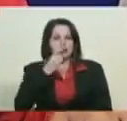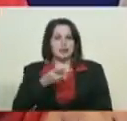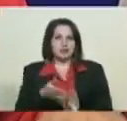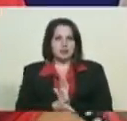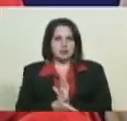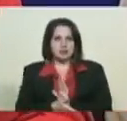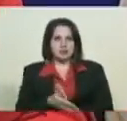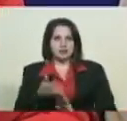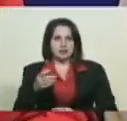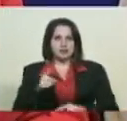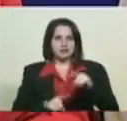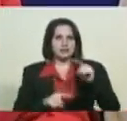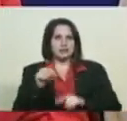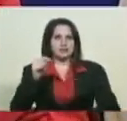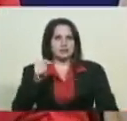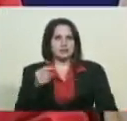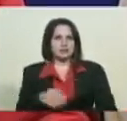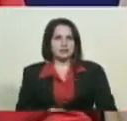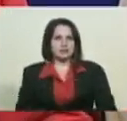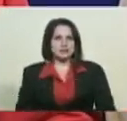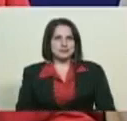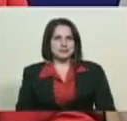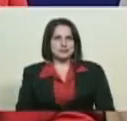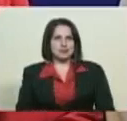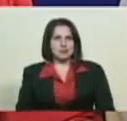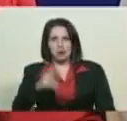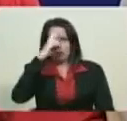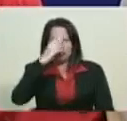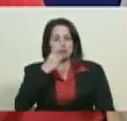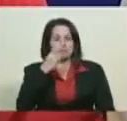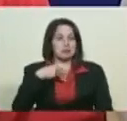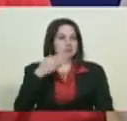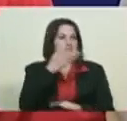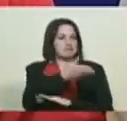ese día Julio Borges de República Dominicana. Pero no para Venezuela, va